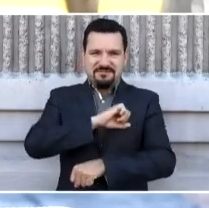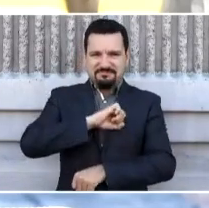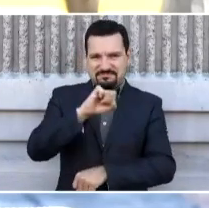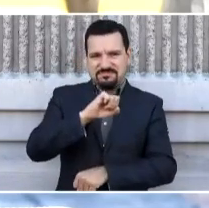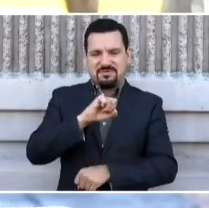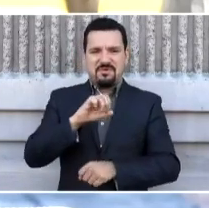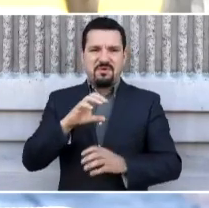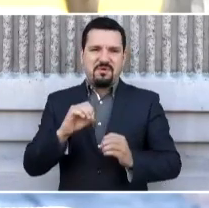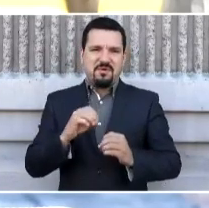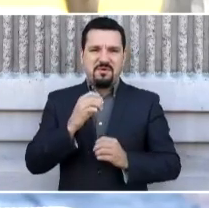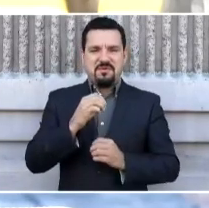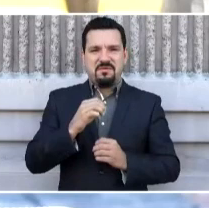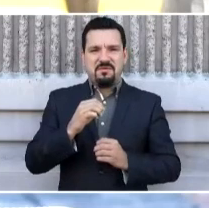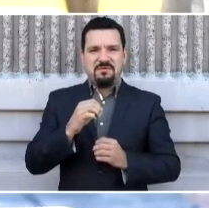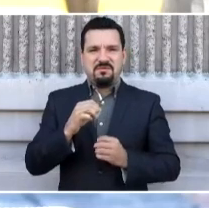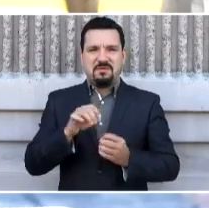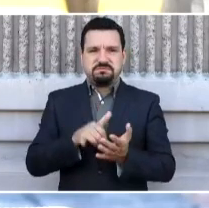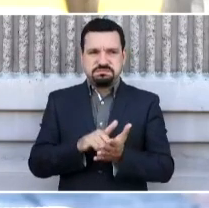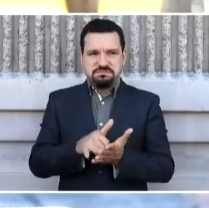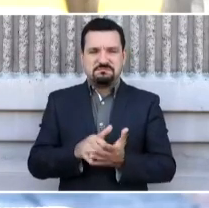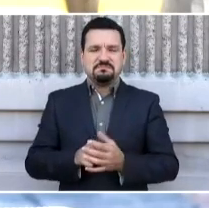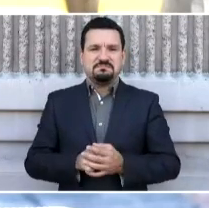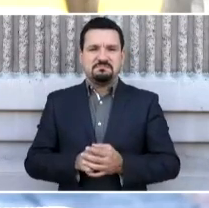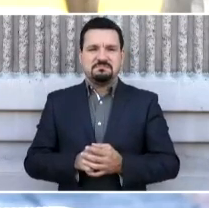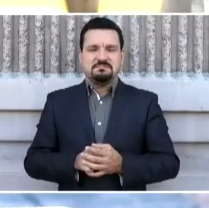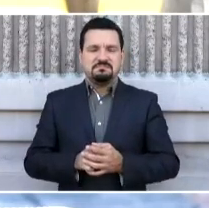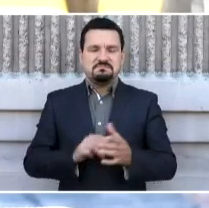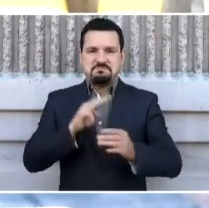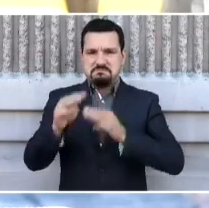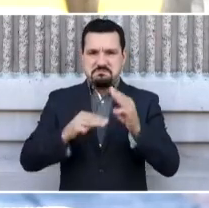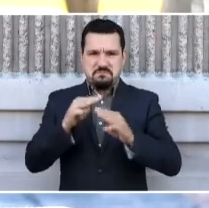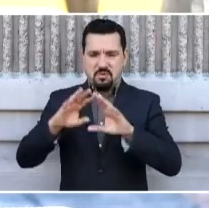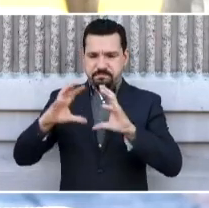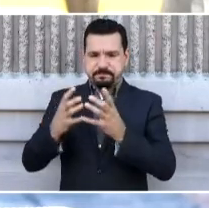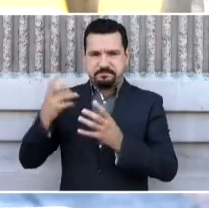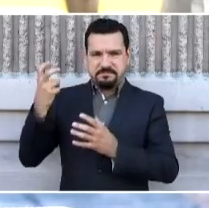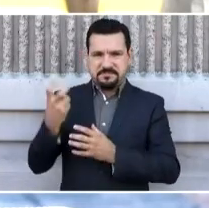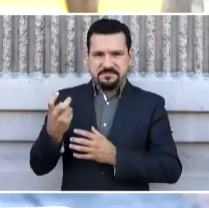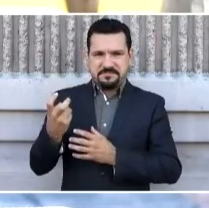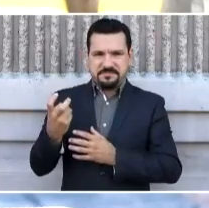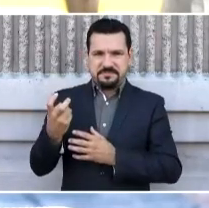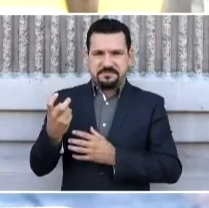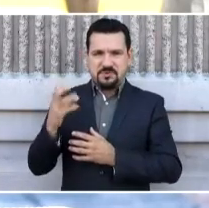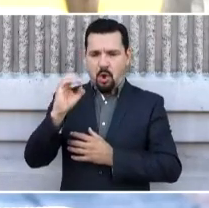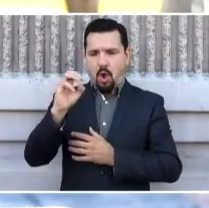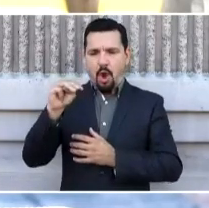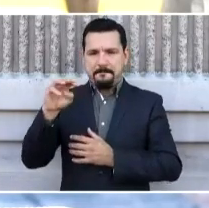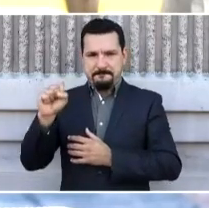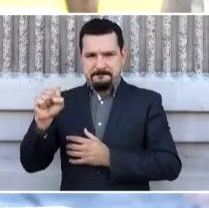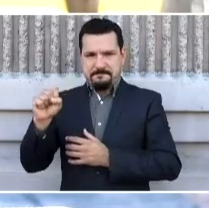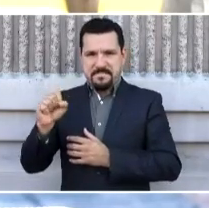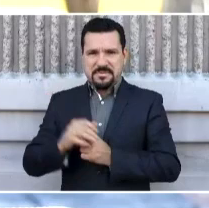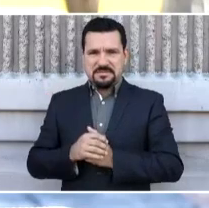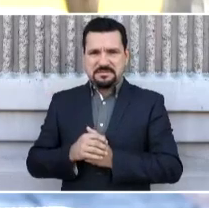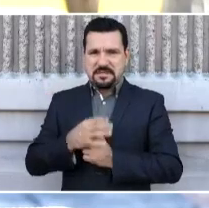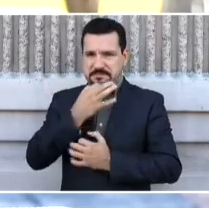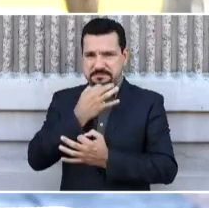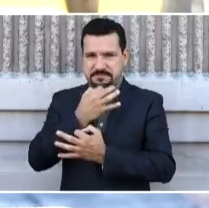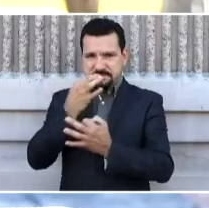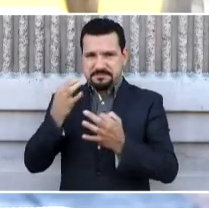otros padecimientos crónicos. En el mundo, la Organización Mundial de la Salud